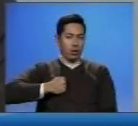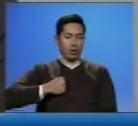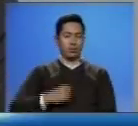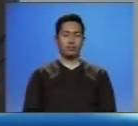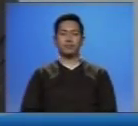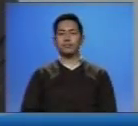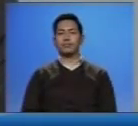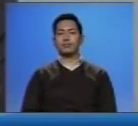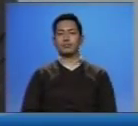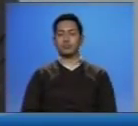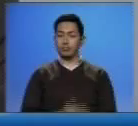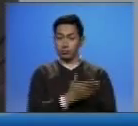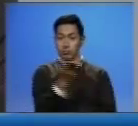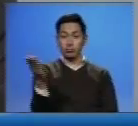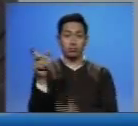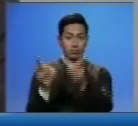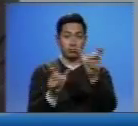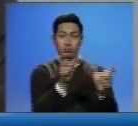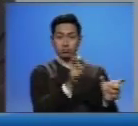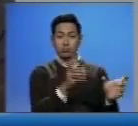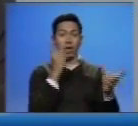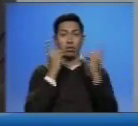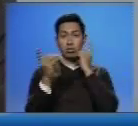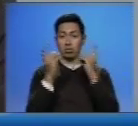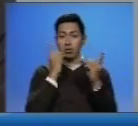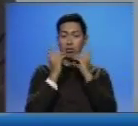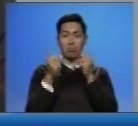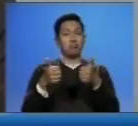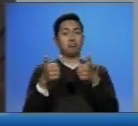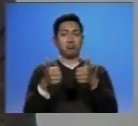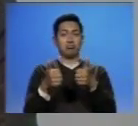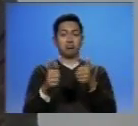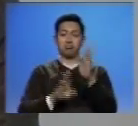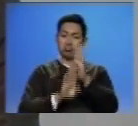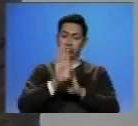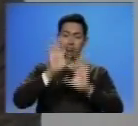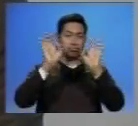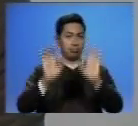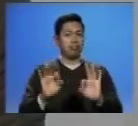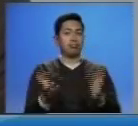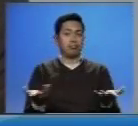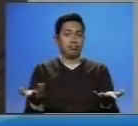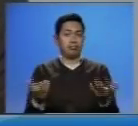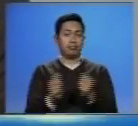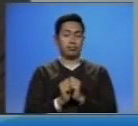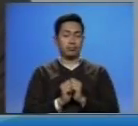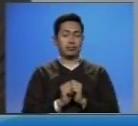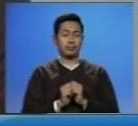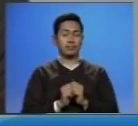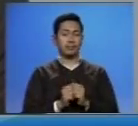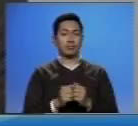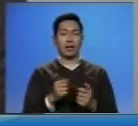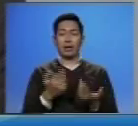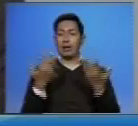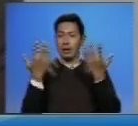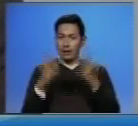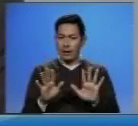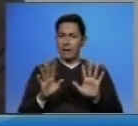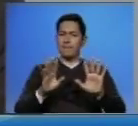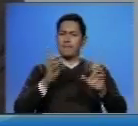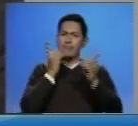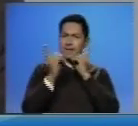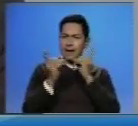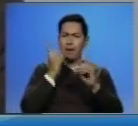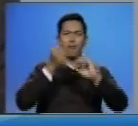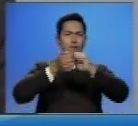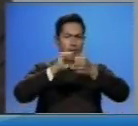sobre el tema del diálogo primero lo reconoce como un mecanismo exitoso. No exitoso en lo que ya está diciendo, sino como un mecanismo exitoso